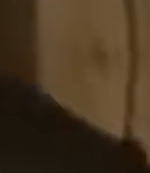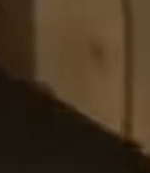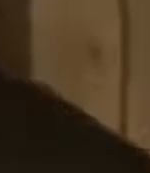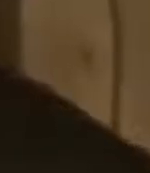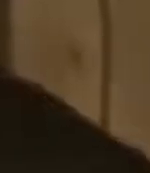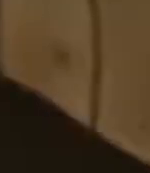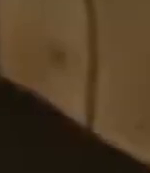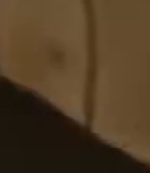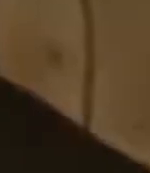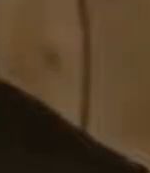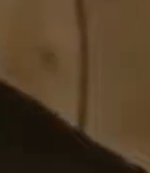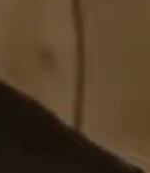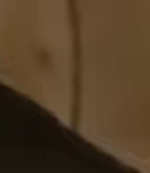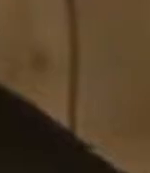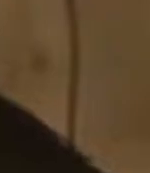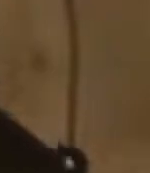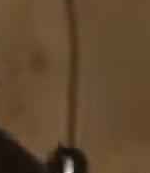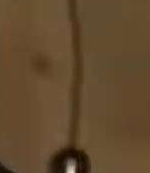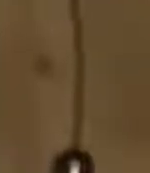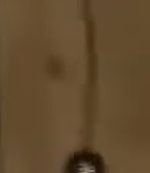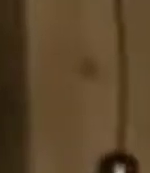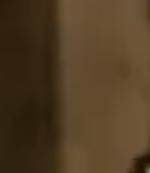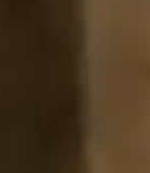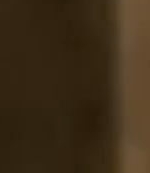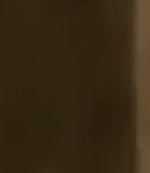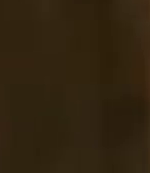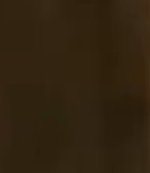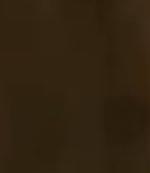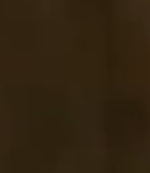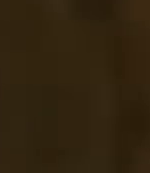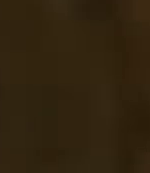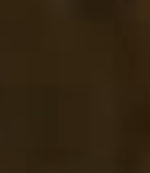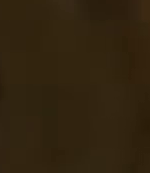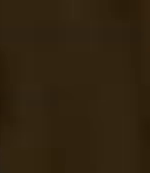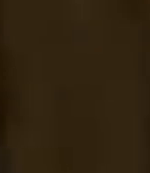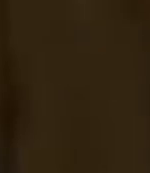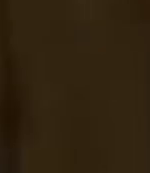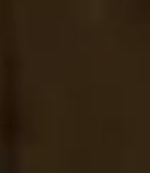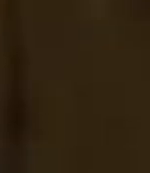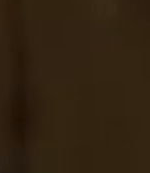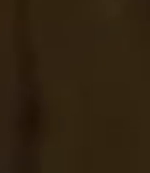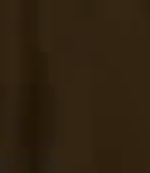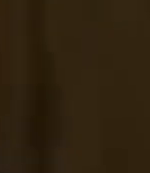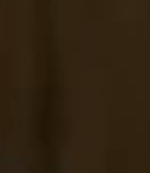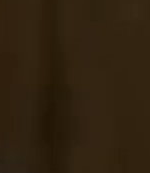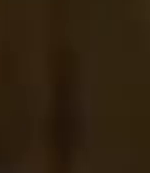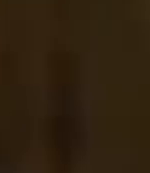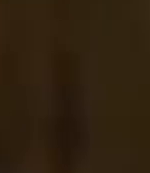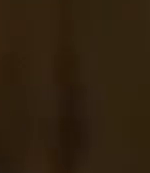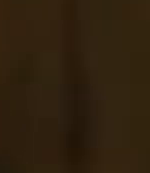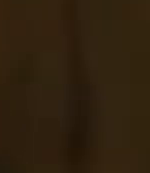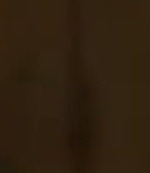working mediocres civil un ataque como la tierra